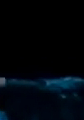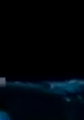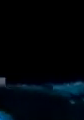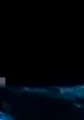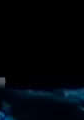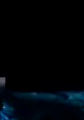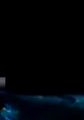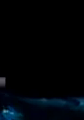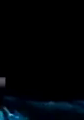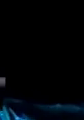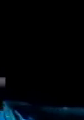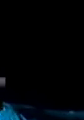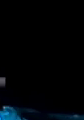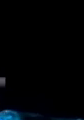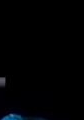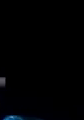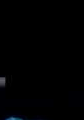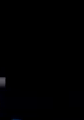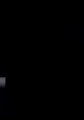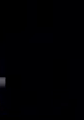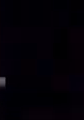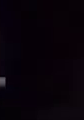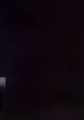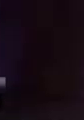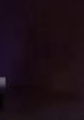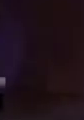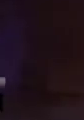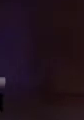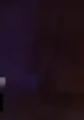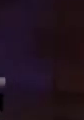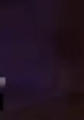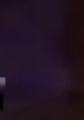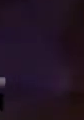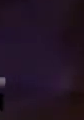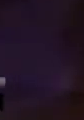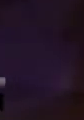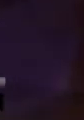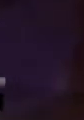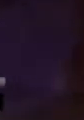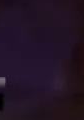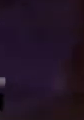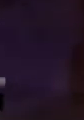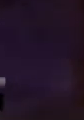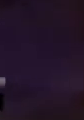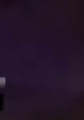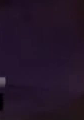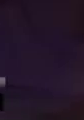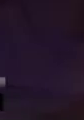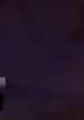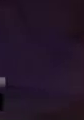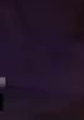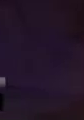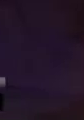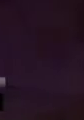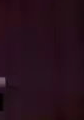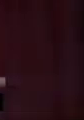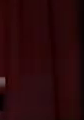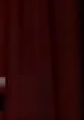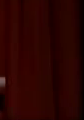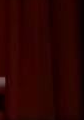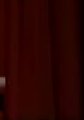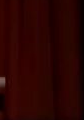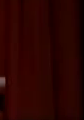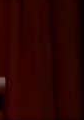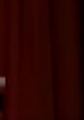que es Zoom e iniciará este viernes 10 de agosto para finalizar el 21 de este mismo mes. Por las mañanas de 10 a 12